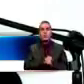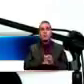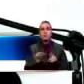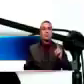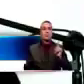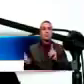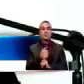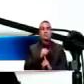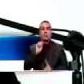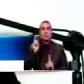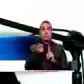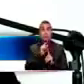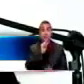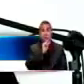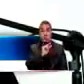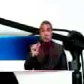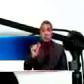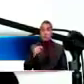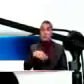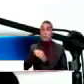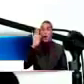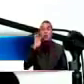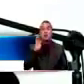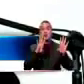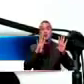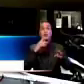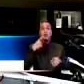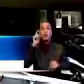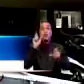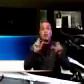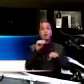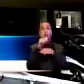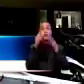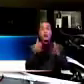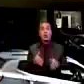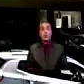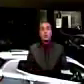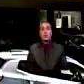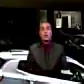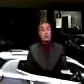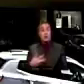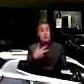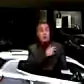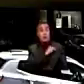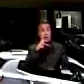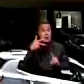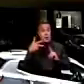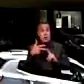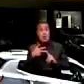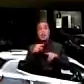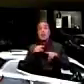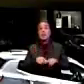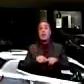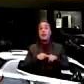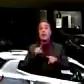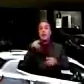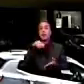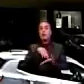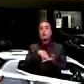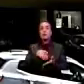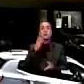logramos vacunar con la primera dosis a más de 9 millones de ecuatorianos. De aplicar la tercera dosis dependerán los